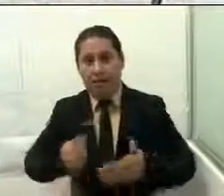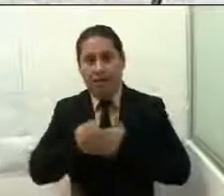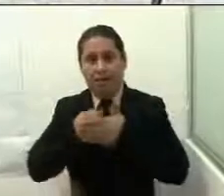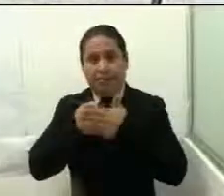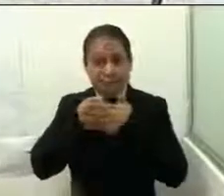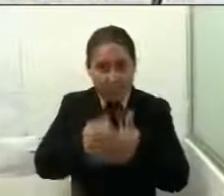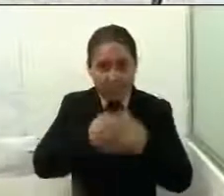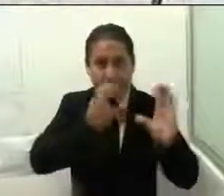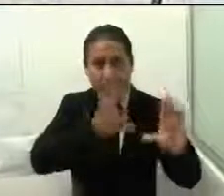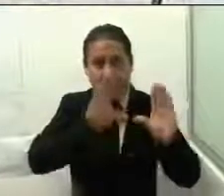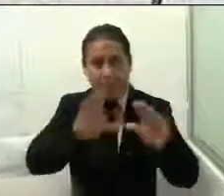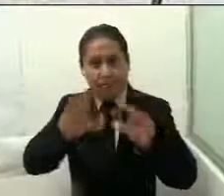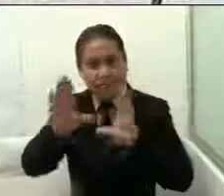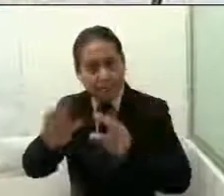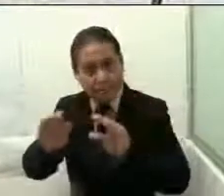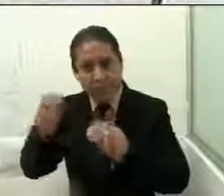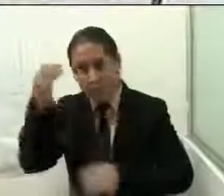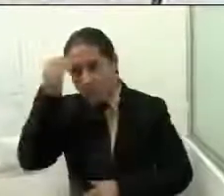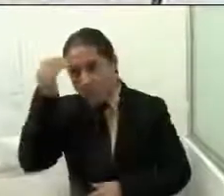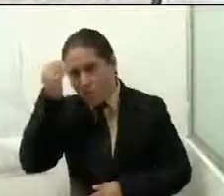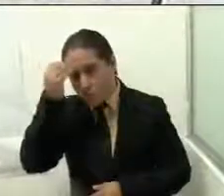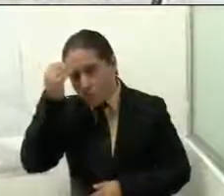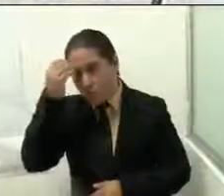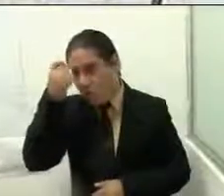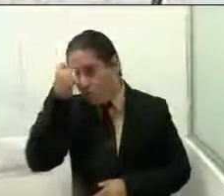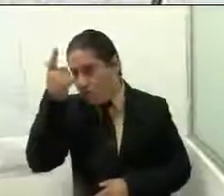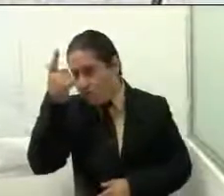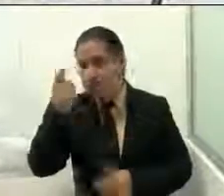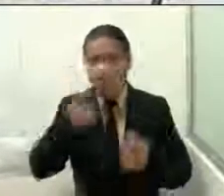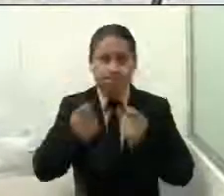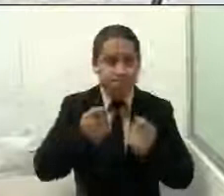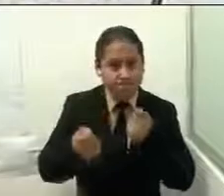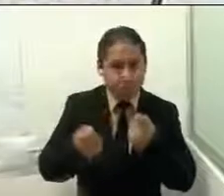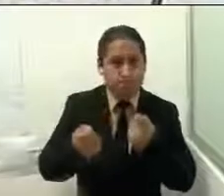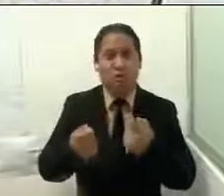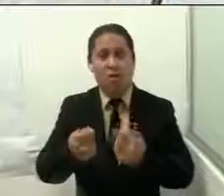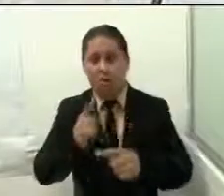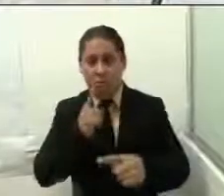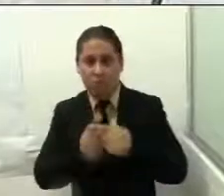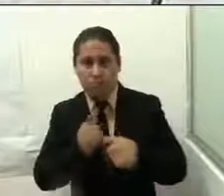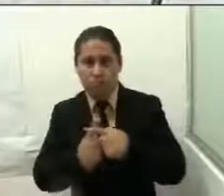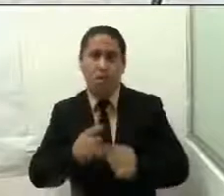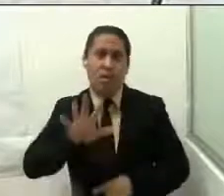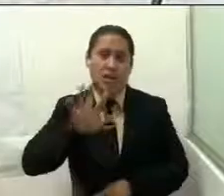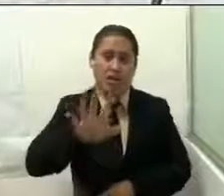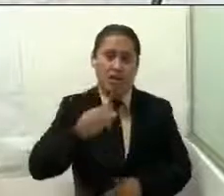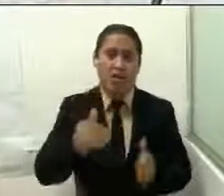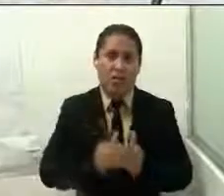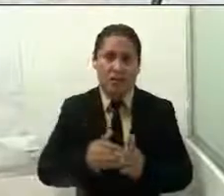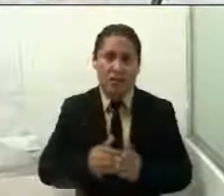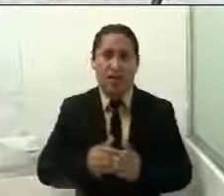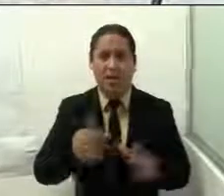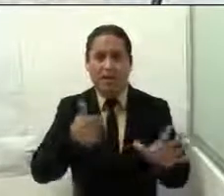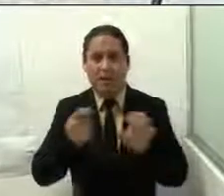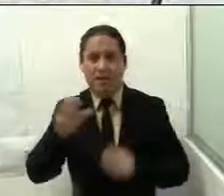capacitación conocimientos y habilidades a favor de 5.760